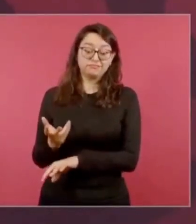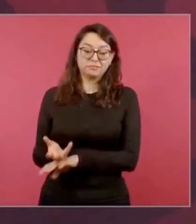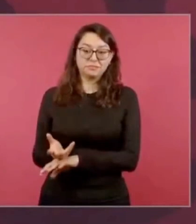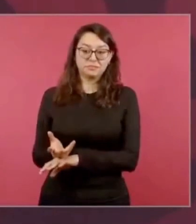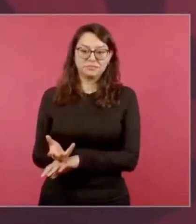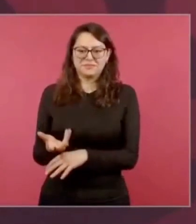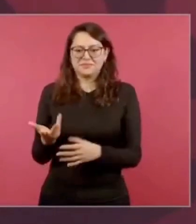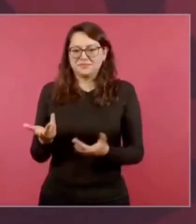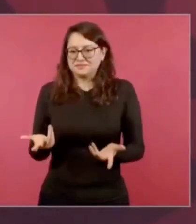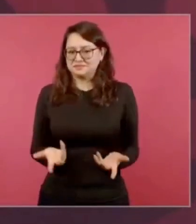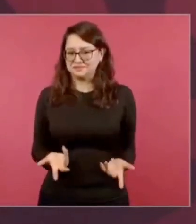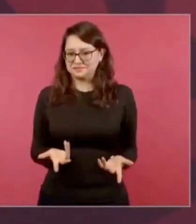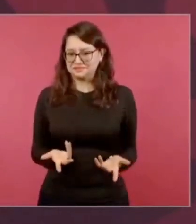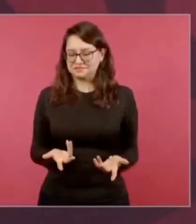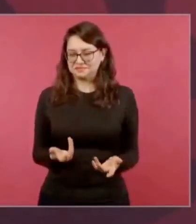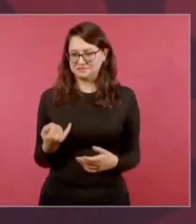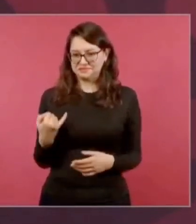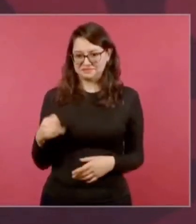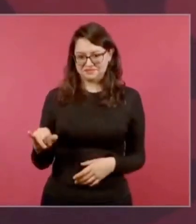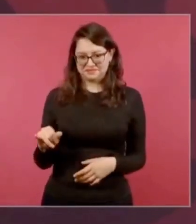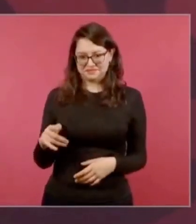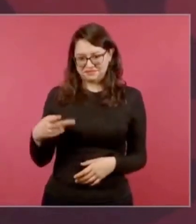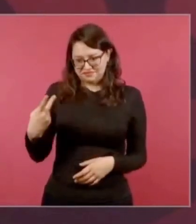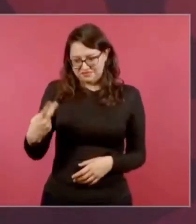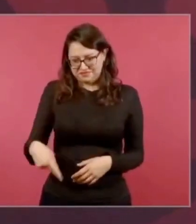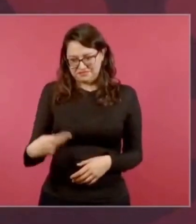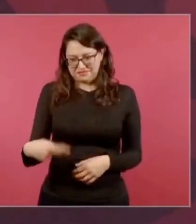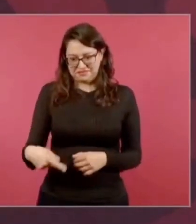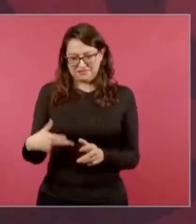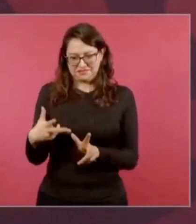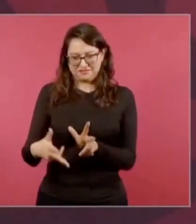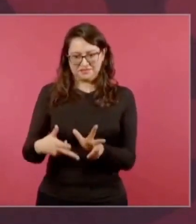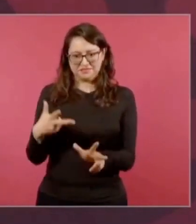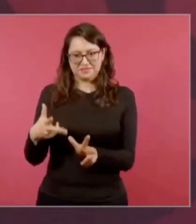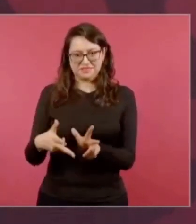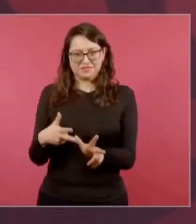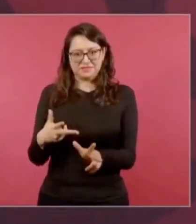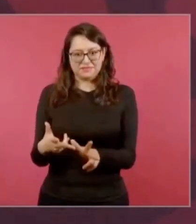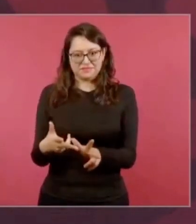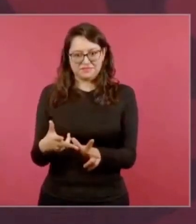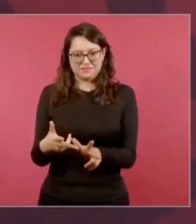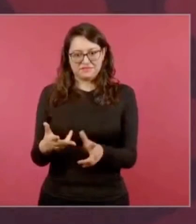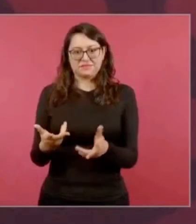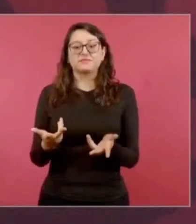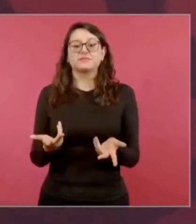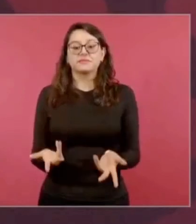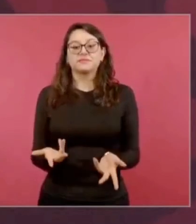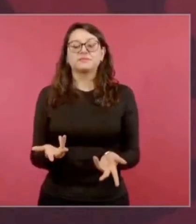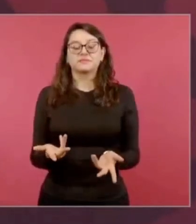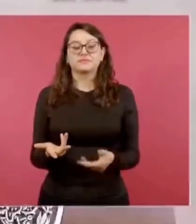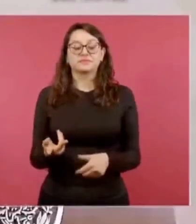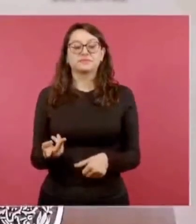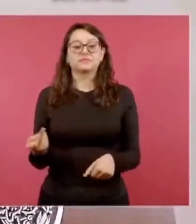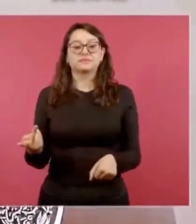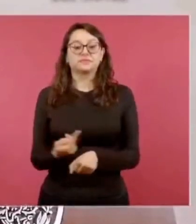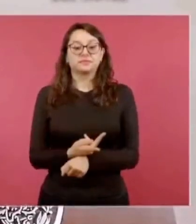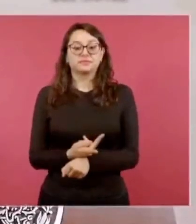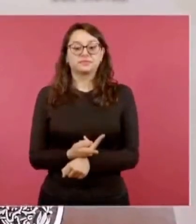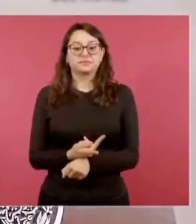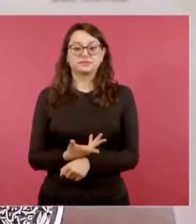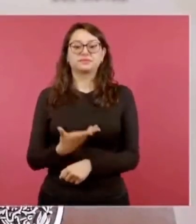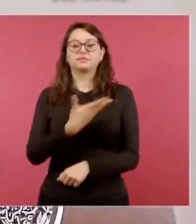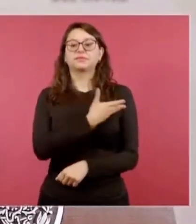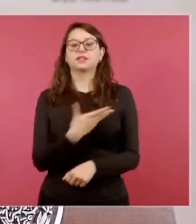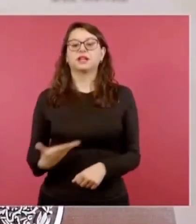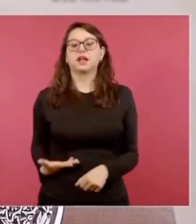ya adquiridos por el gobierno de México. Y cuando llega